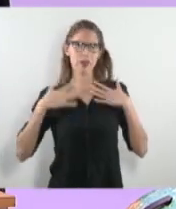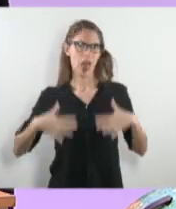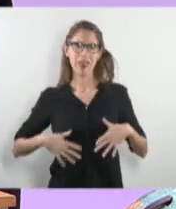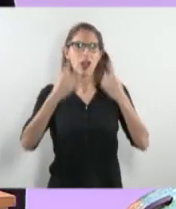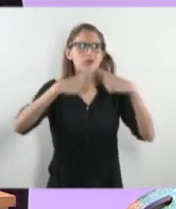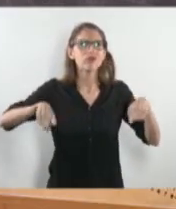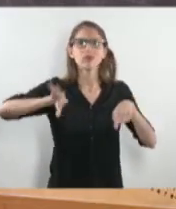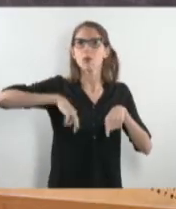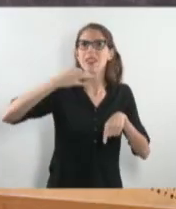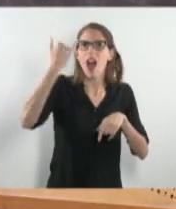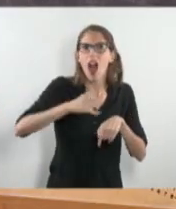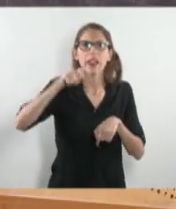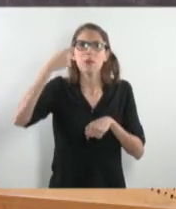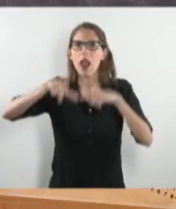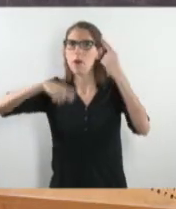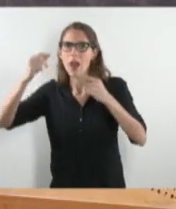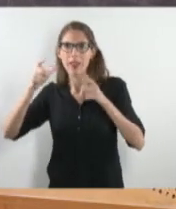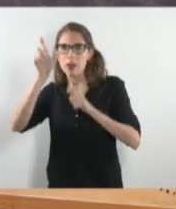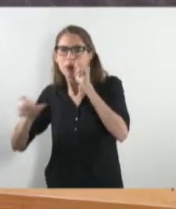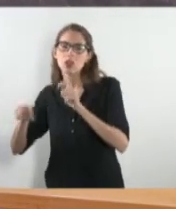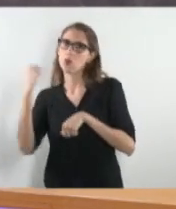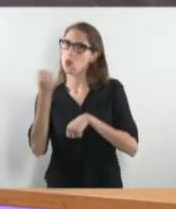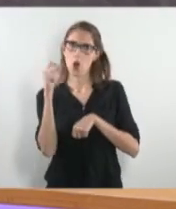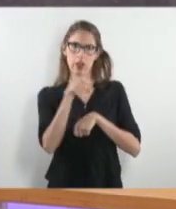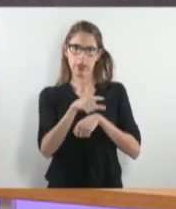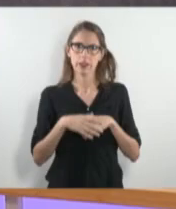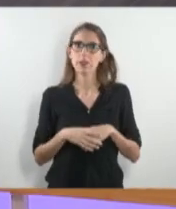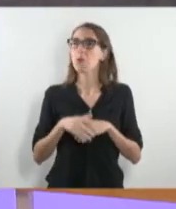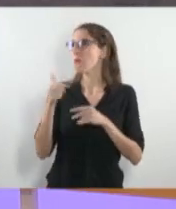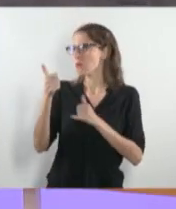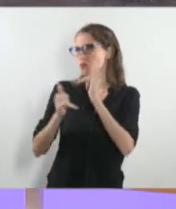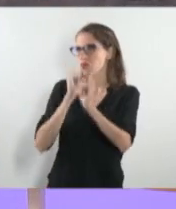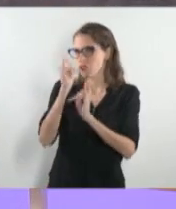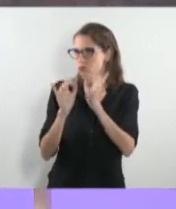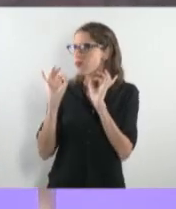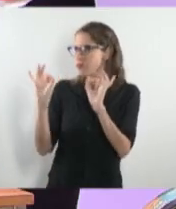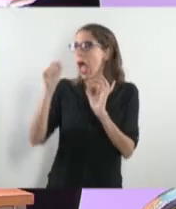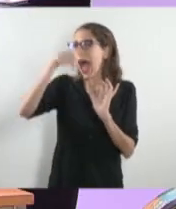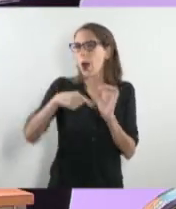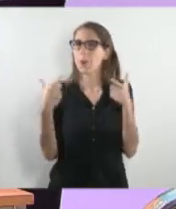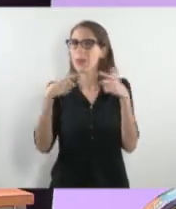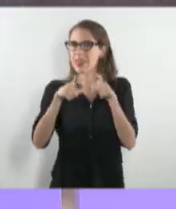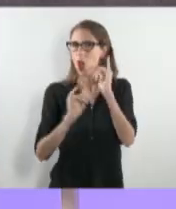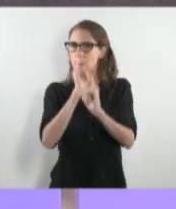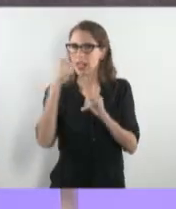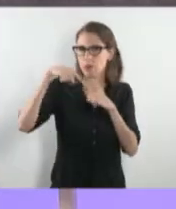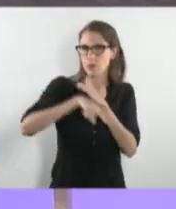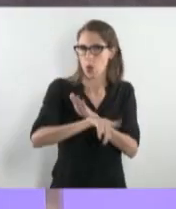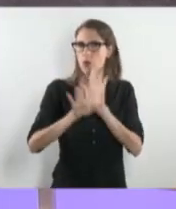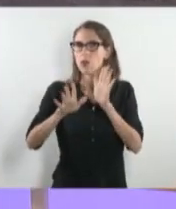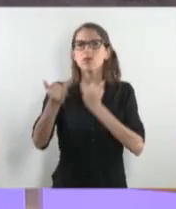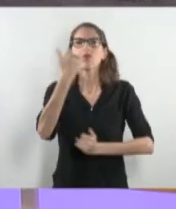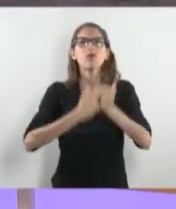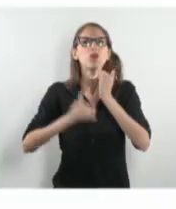vivos. Excelente. Bueno, si no te enojas, complementamos lo que acabas de decir con un video que nos cuenta, nos introduce al mundo